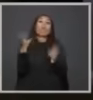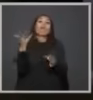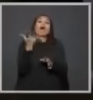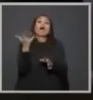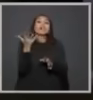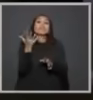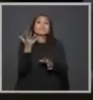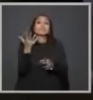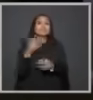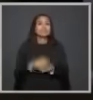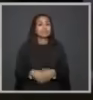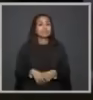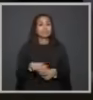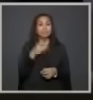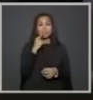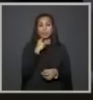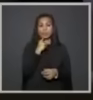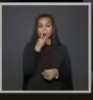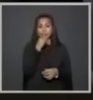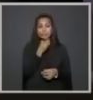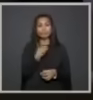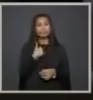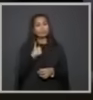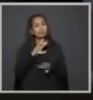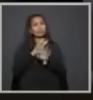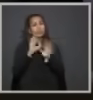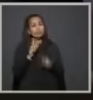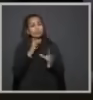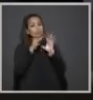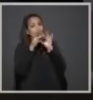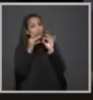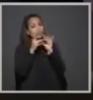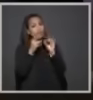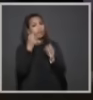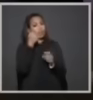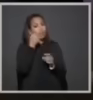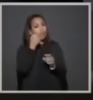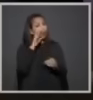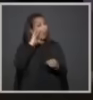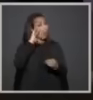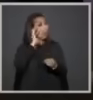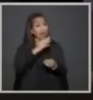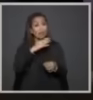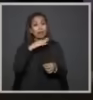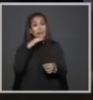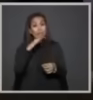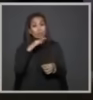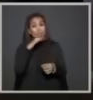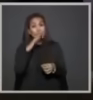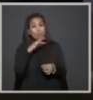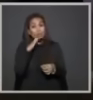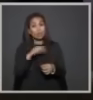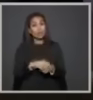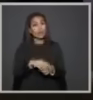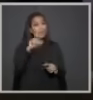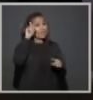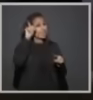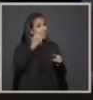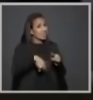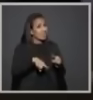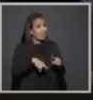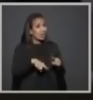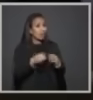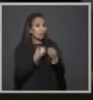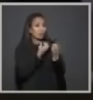lo que expliqué. Nosotros, la fórmula es acabar con la corrupción, acabar con los